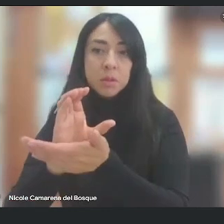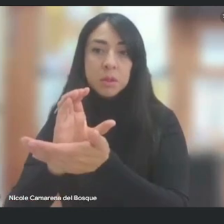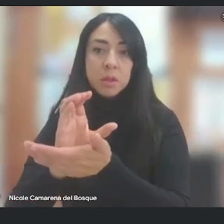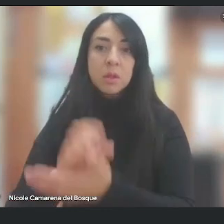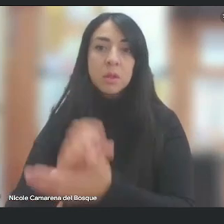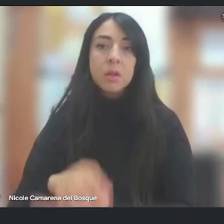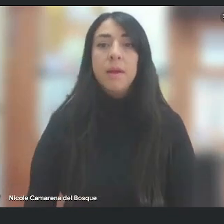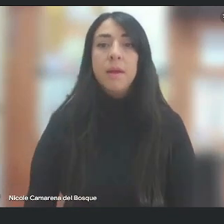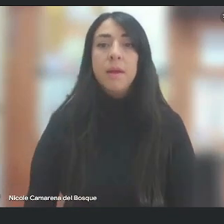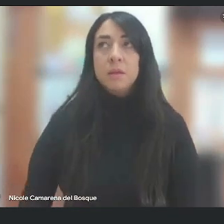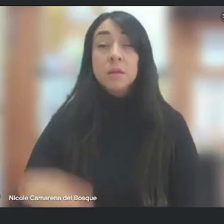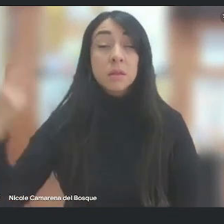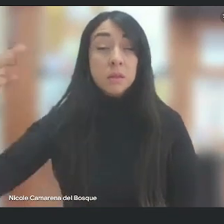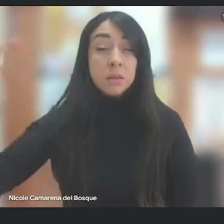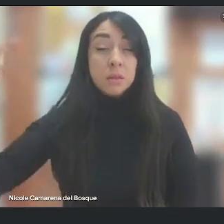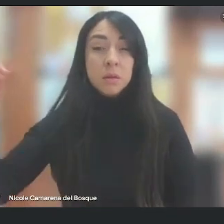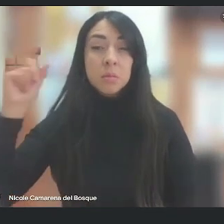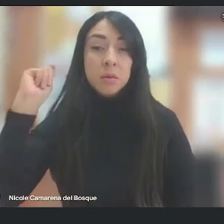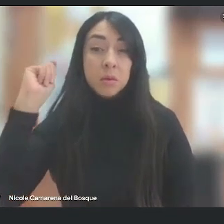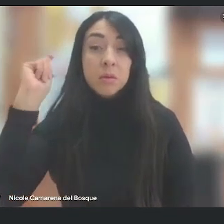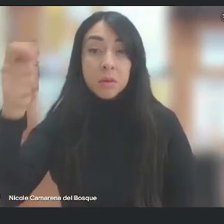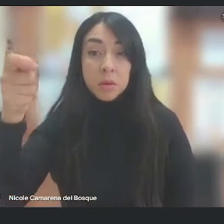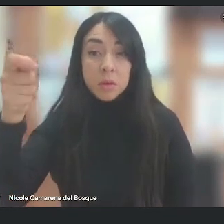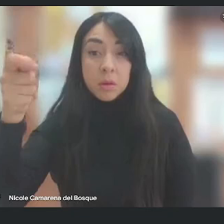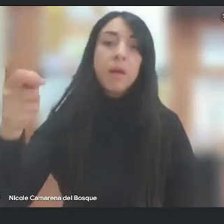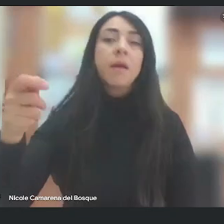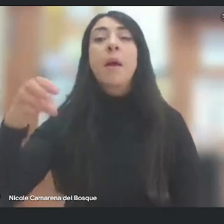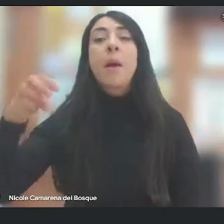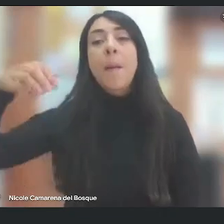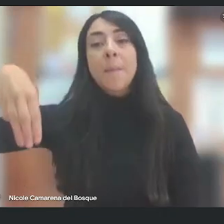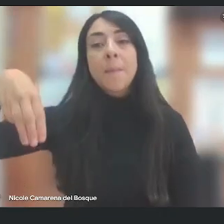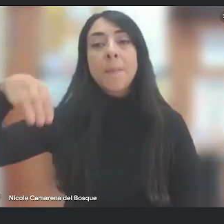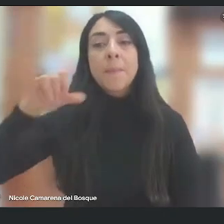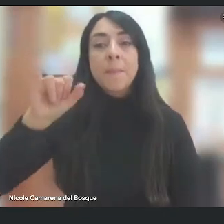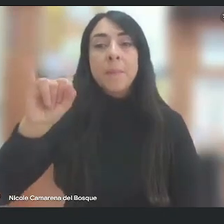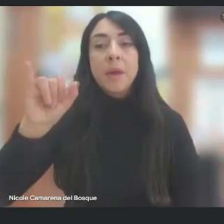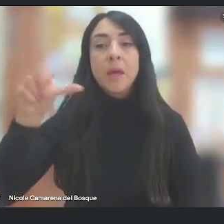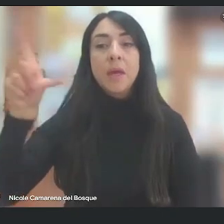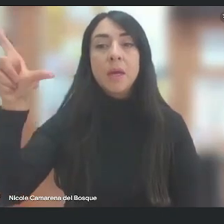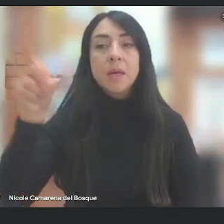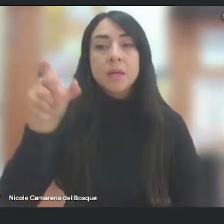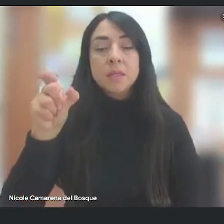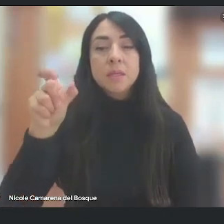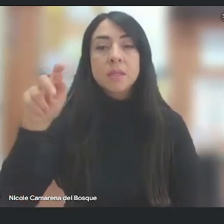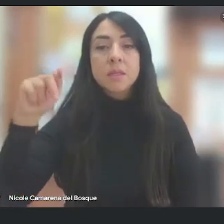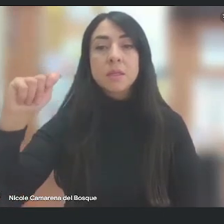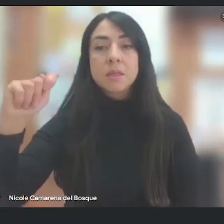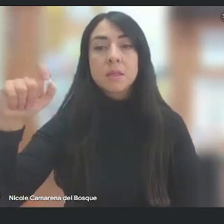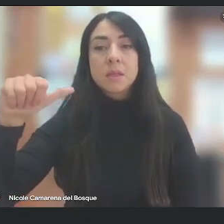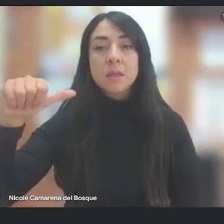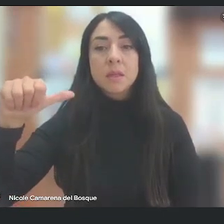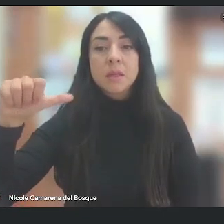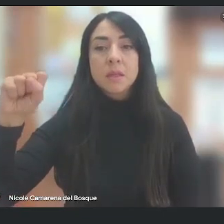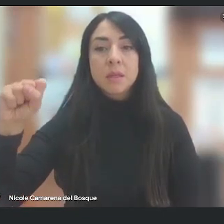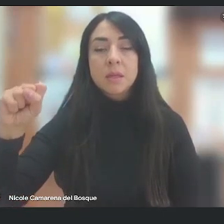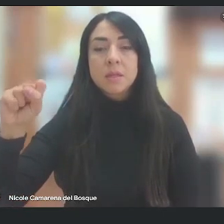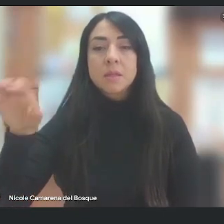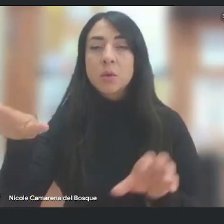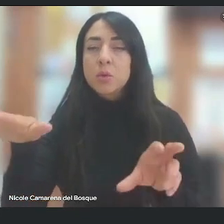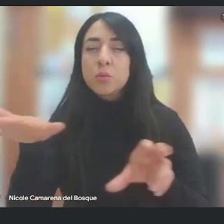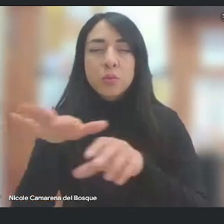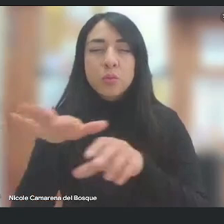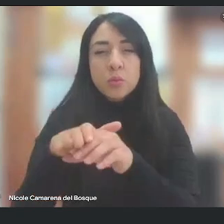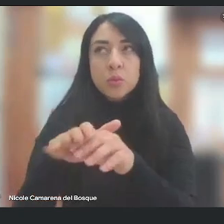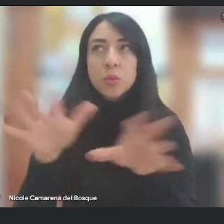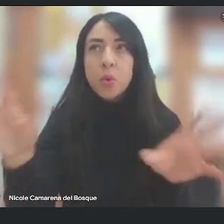la misma, puede ser diferente, pero que aún así establecen relaciones afectivas y sexuales y pues son parejas